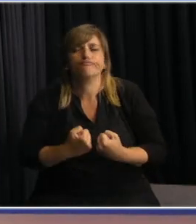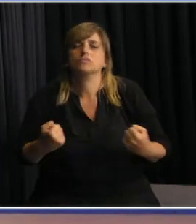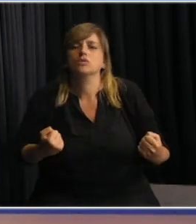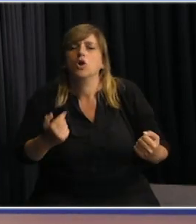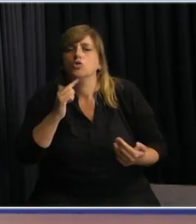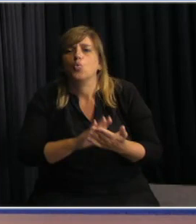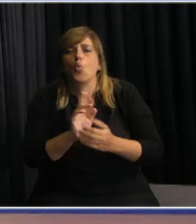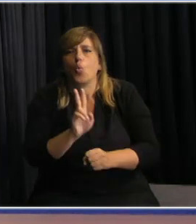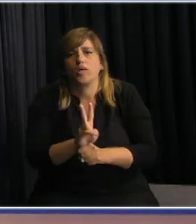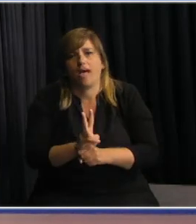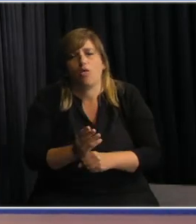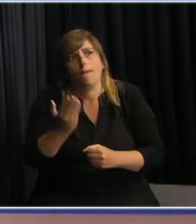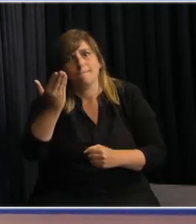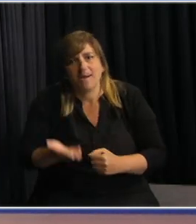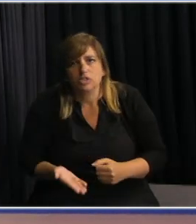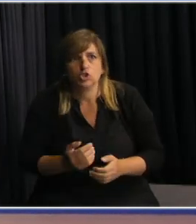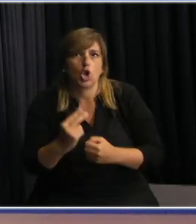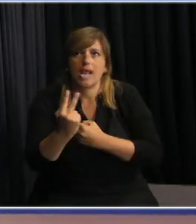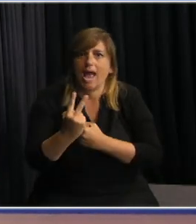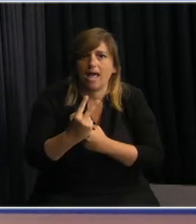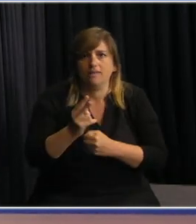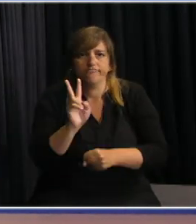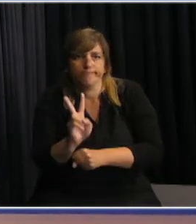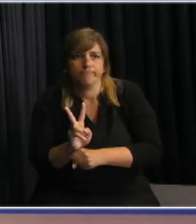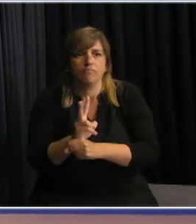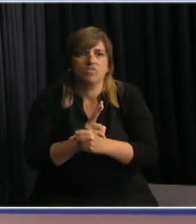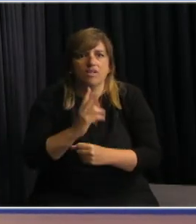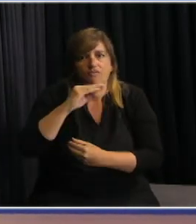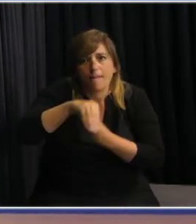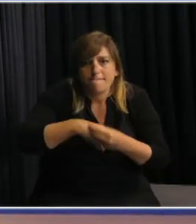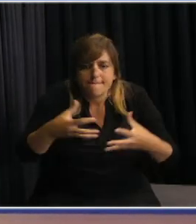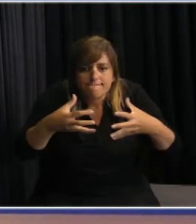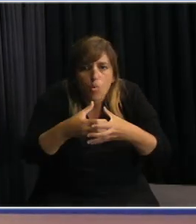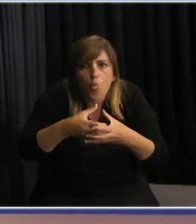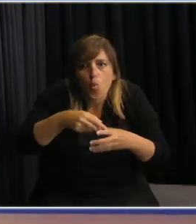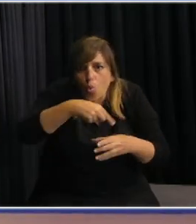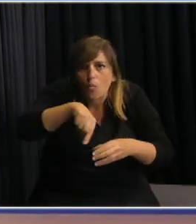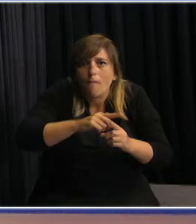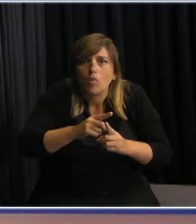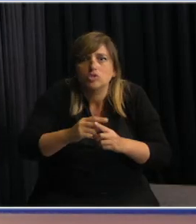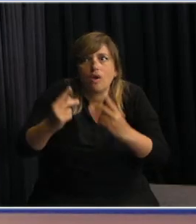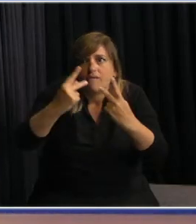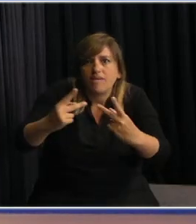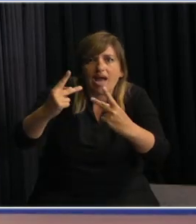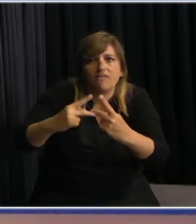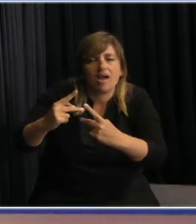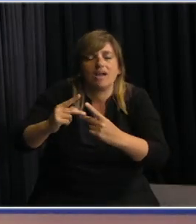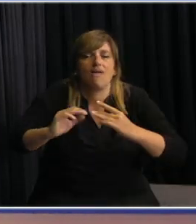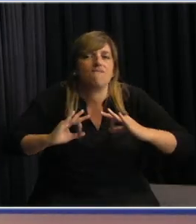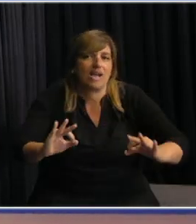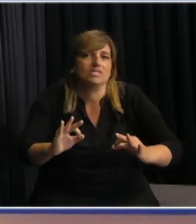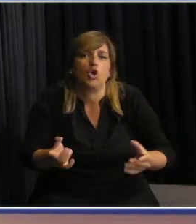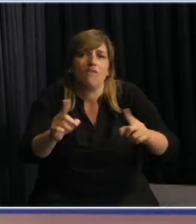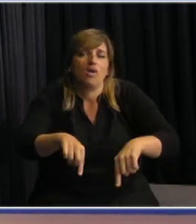del cuidado personal, del cuidado familiar, de la burbuja, muchos que están viniendo de vacaciones.